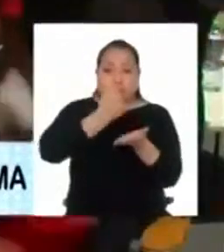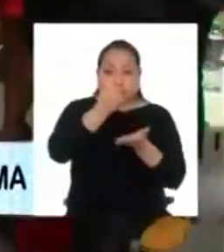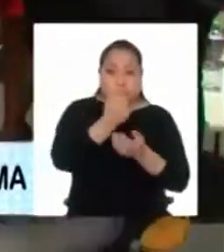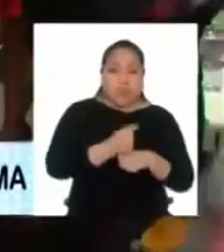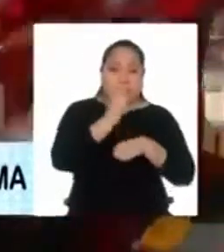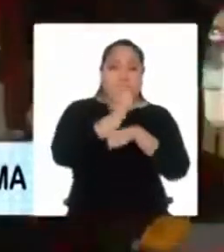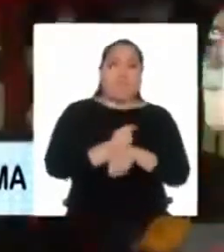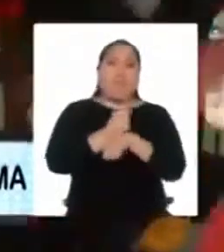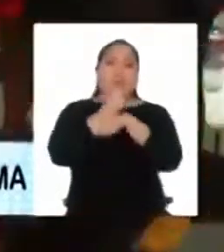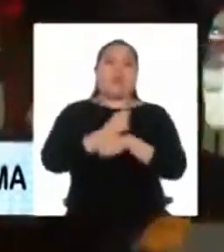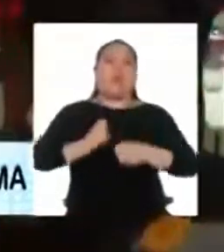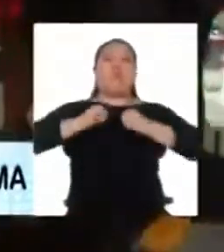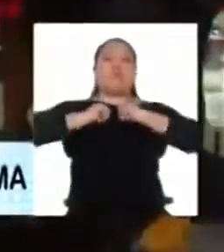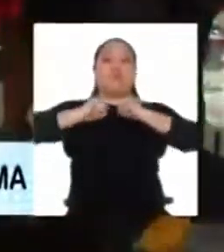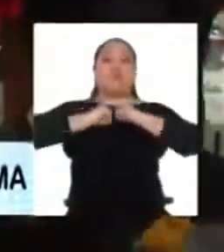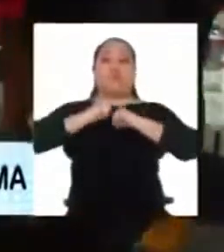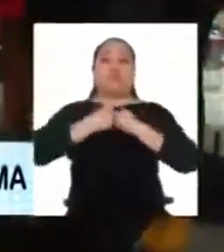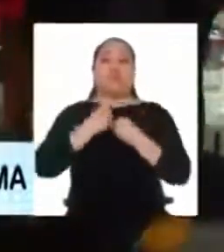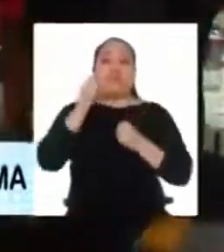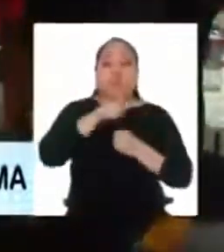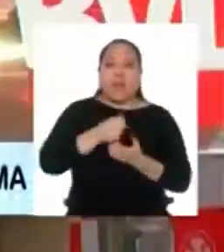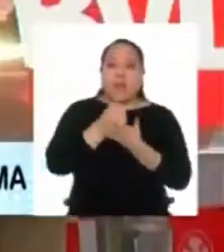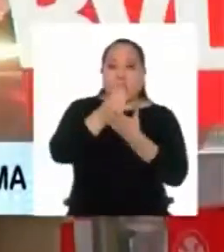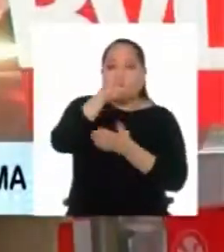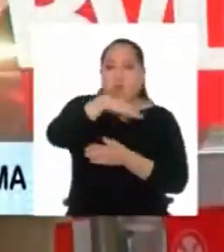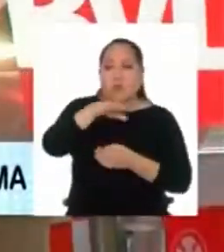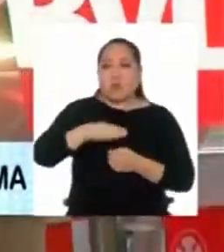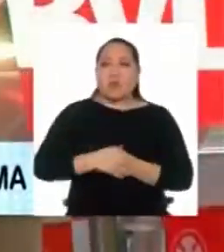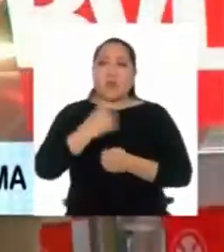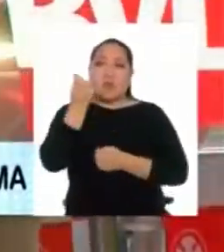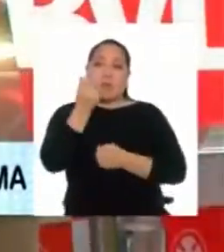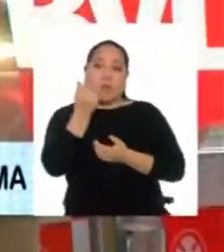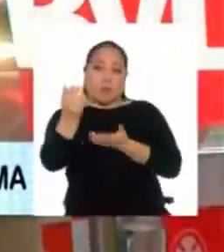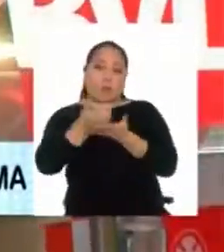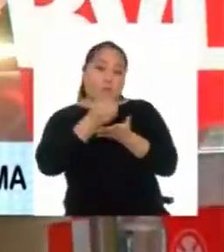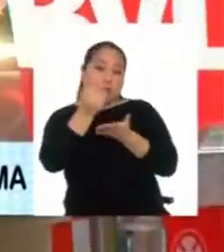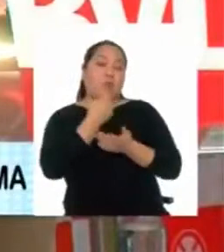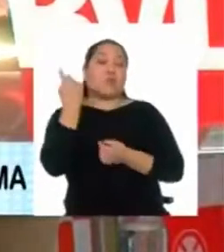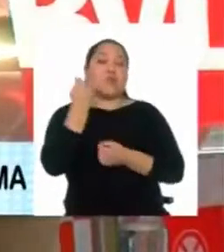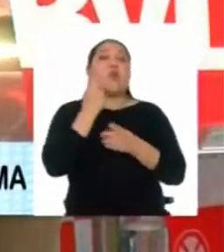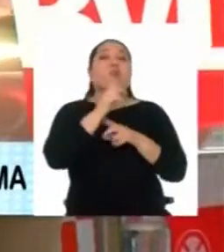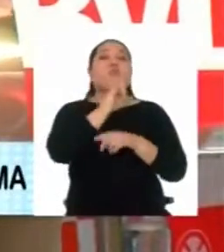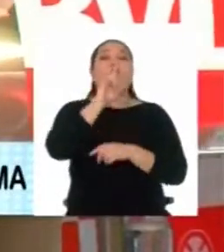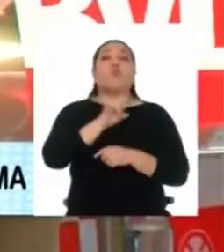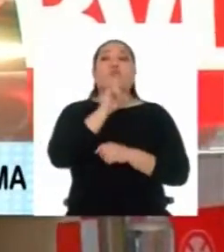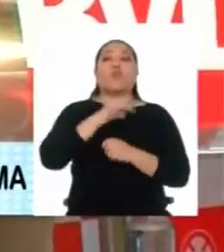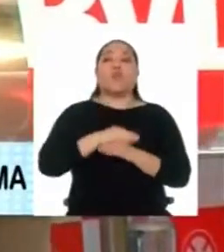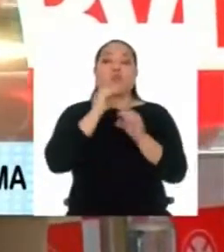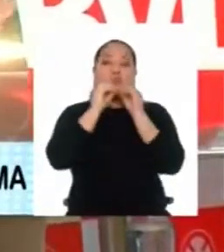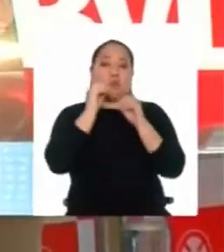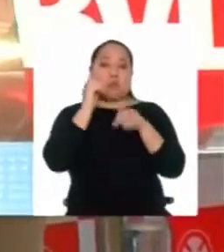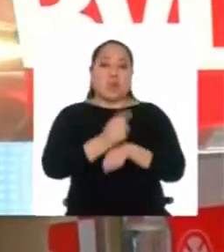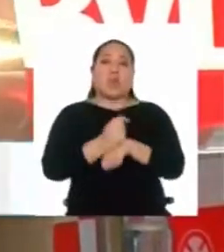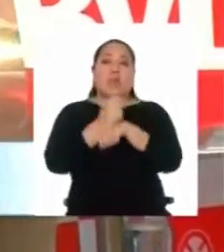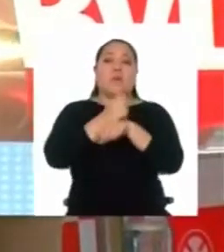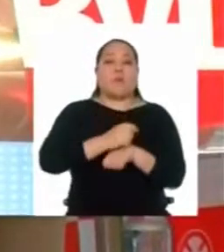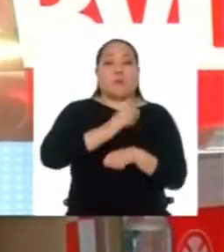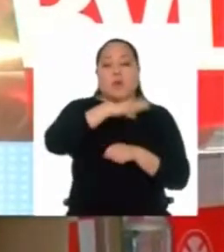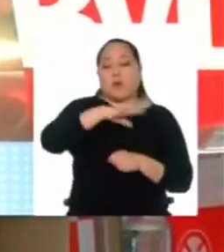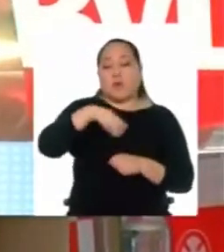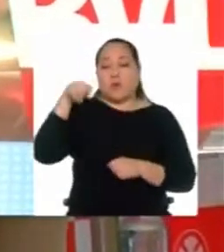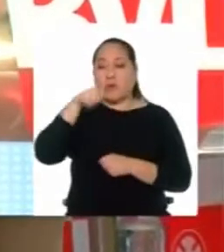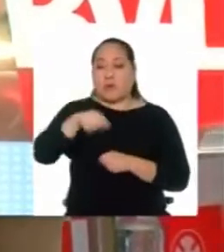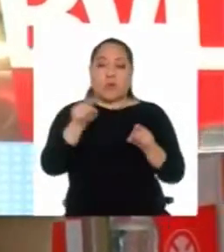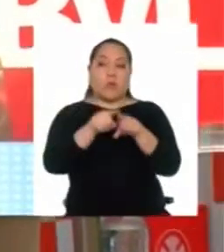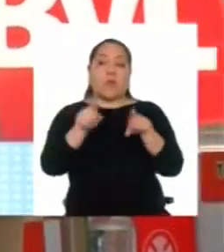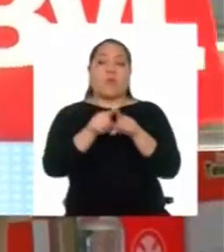terapias, rehabilitación y tratamientos de los pequeños. Y el dinero solamente se puede utilizar para la rehabilitación de los niños, para